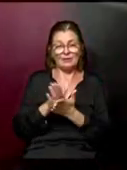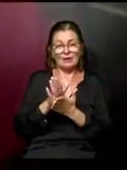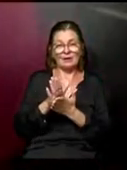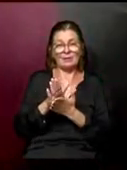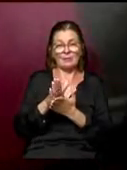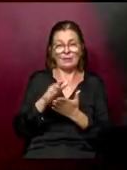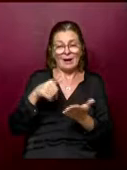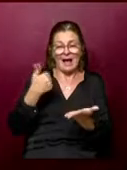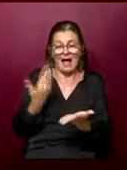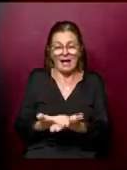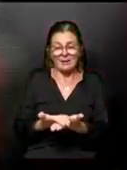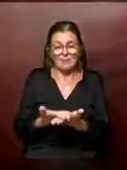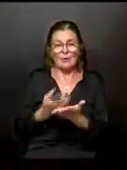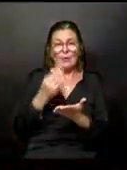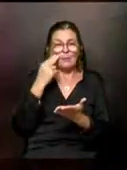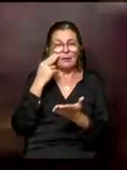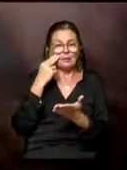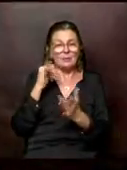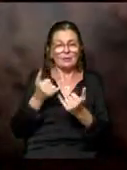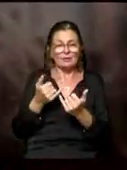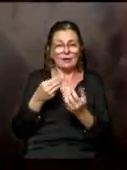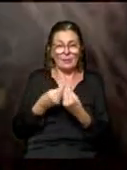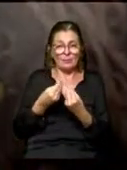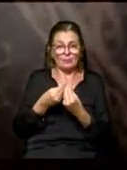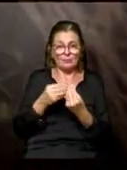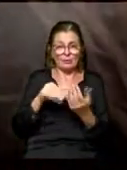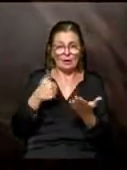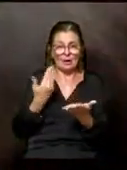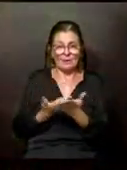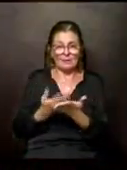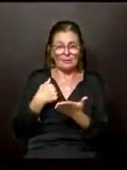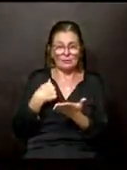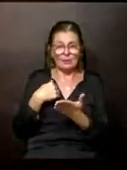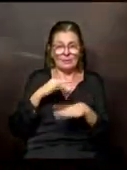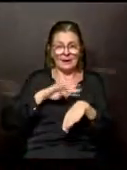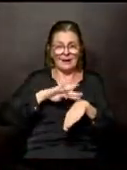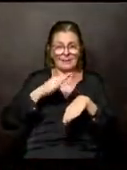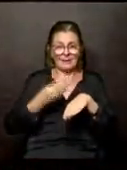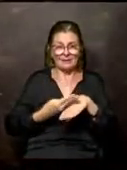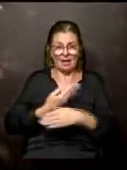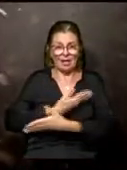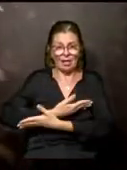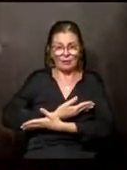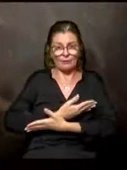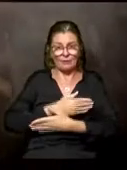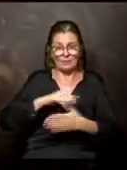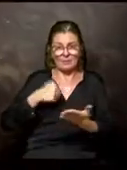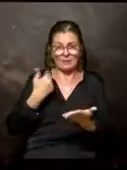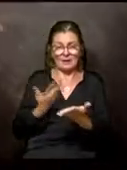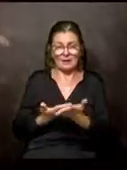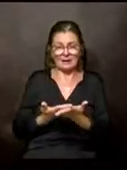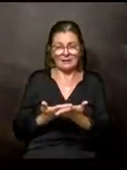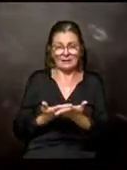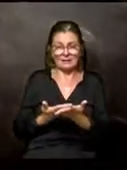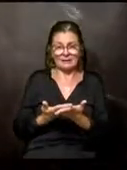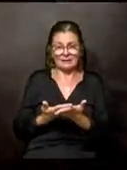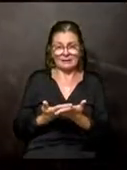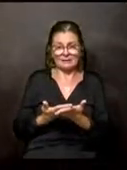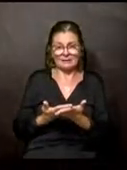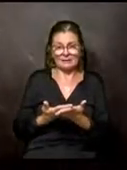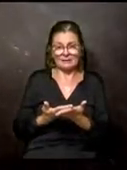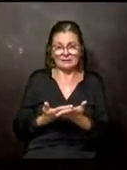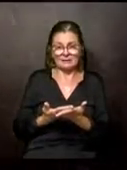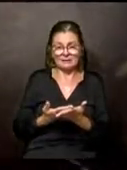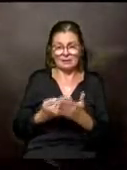nos caemos, ya nos hemos caído varias veces. Yo me caí embarazada con el bebé, digo, ahí la quintita se me... Y acá no entra una